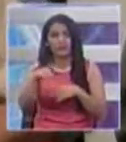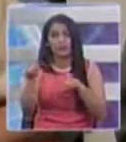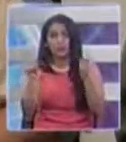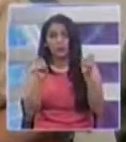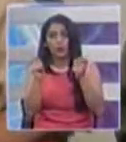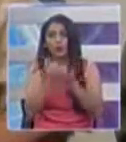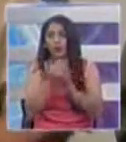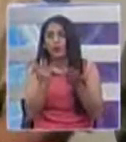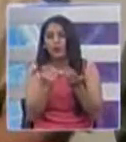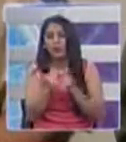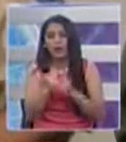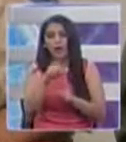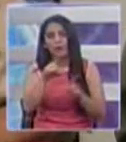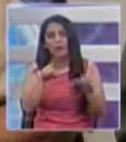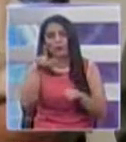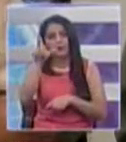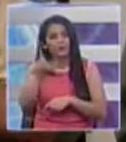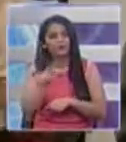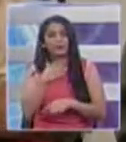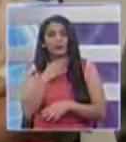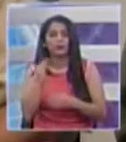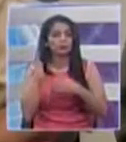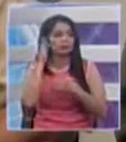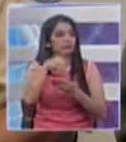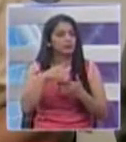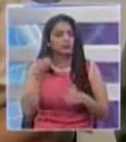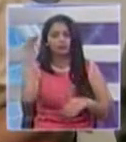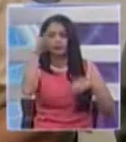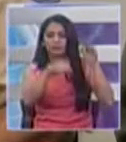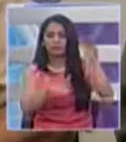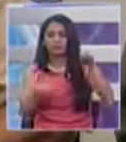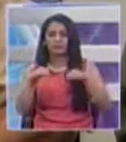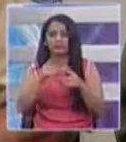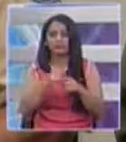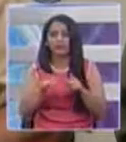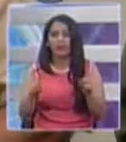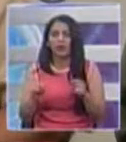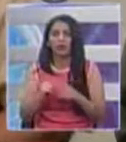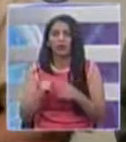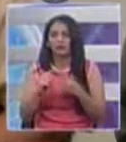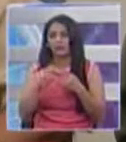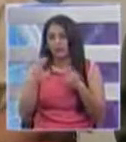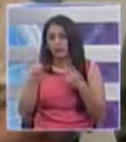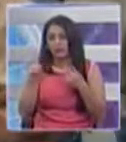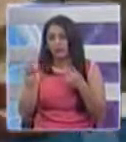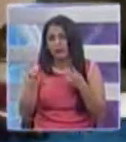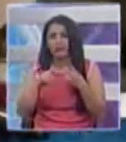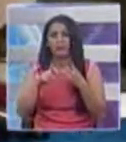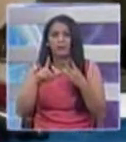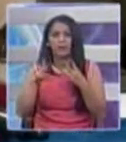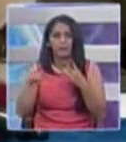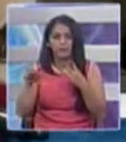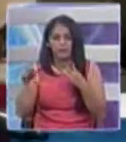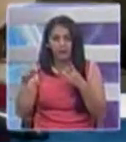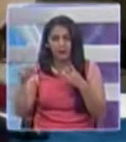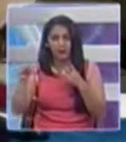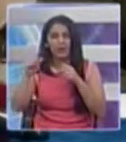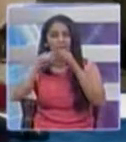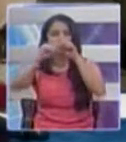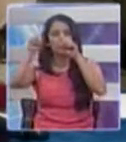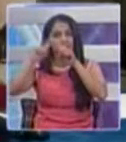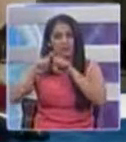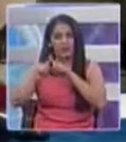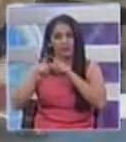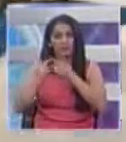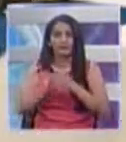principales tenemos centros turísticos, por ejemplo, Parque Viernes Santo, Cerro Santa Ana, Las Peñas. Los robos a viviendas durante los